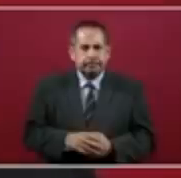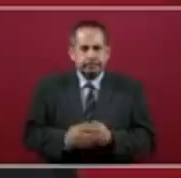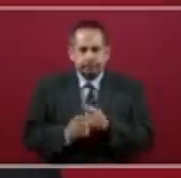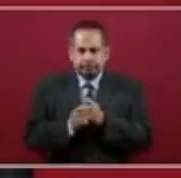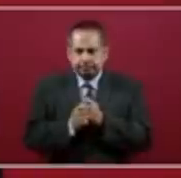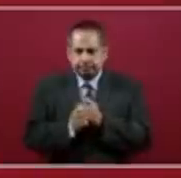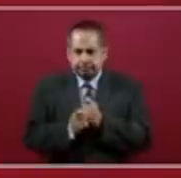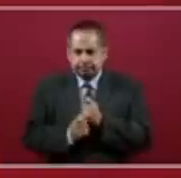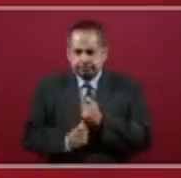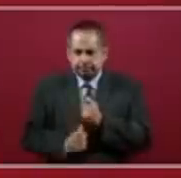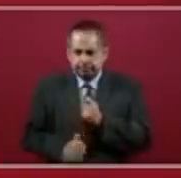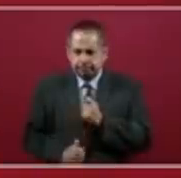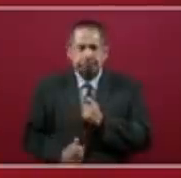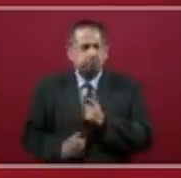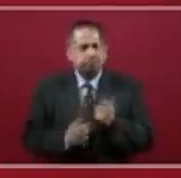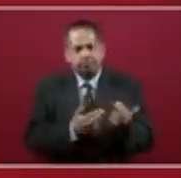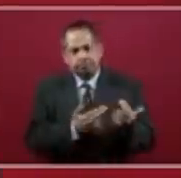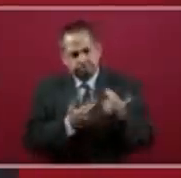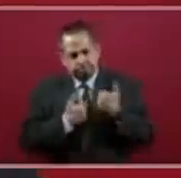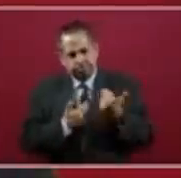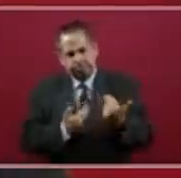rosarios,